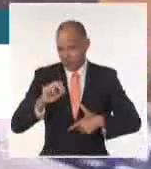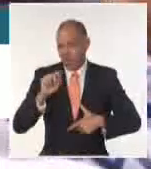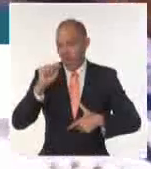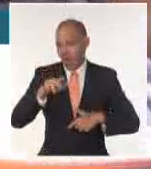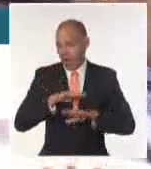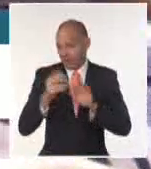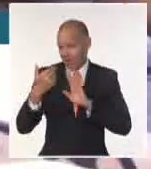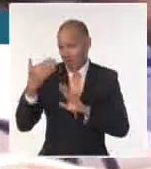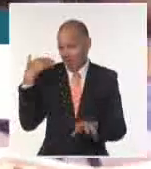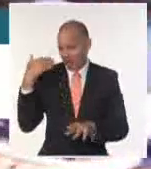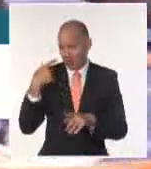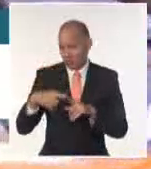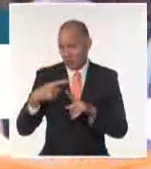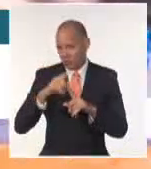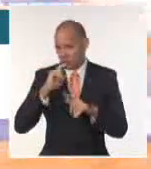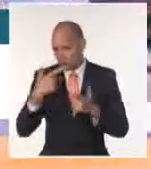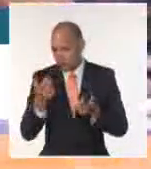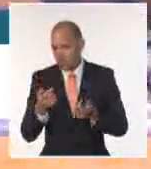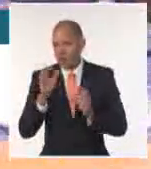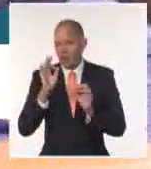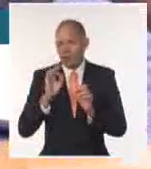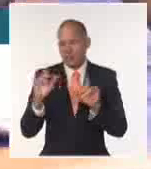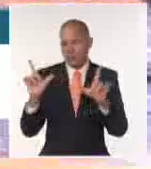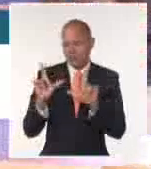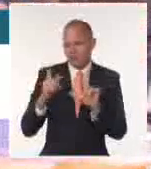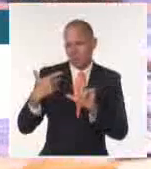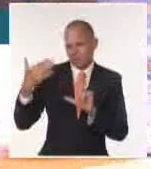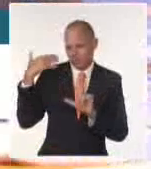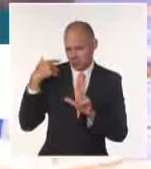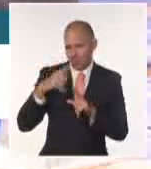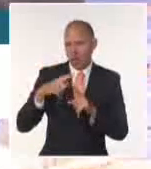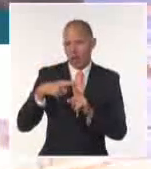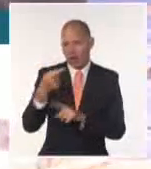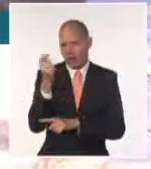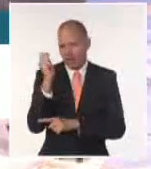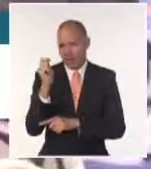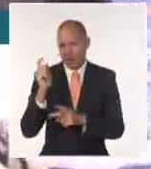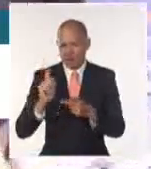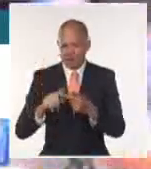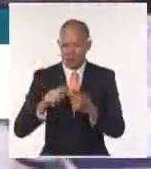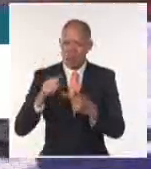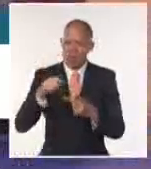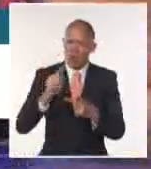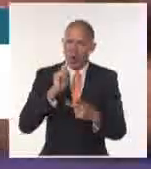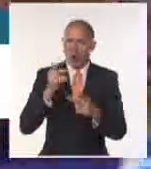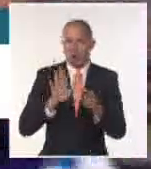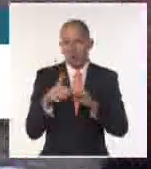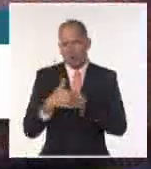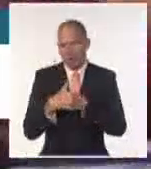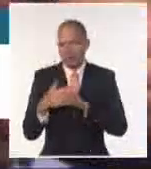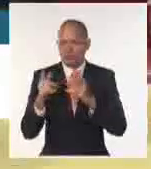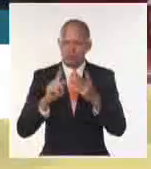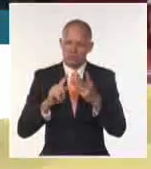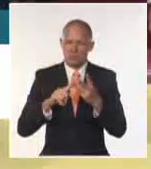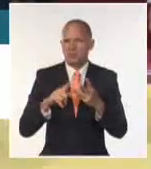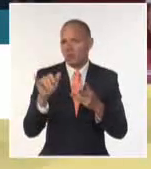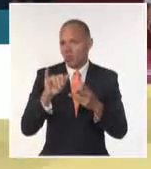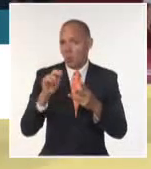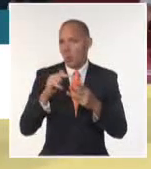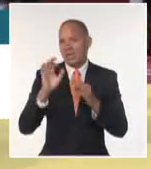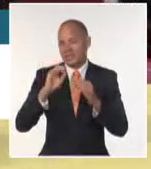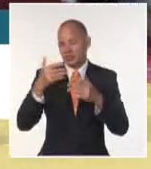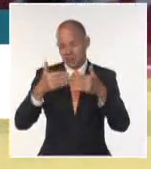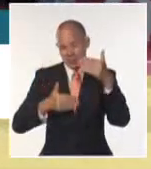Kenia Noruega y Jamaica con cuatro títulos se ubicaron entre los puestos 17 y 21 Cuba con